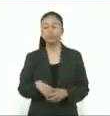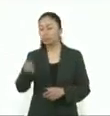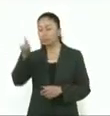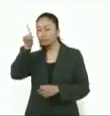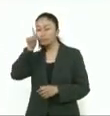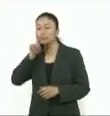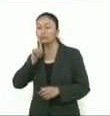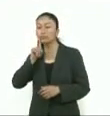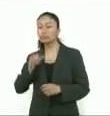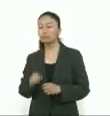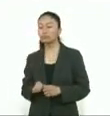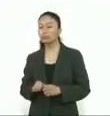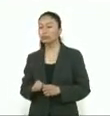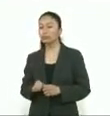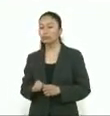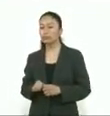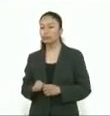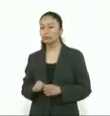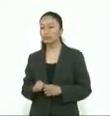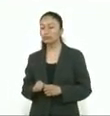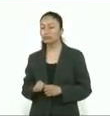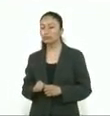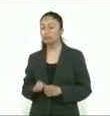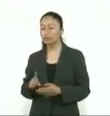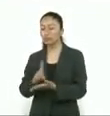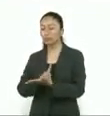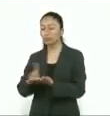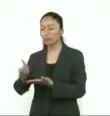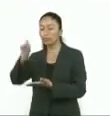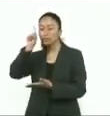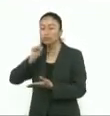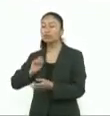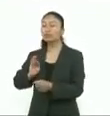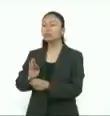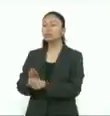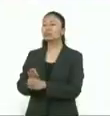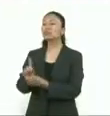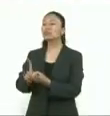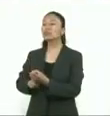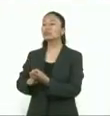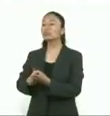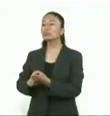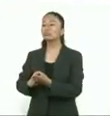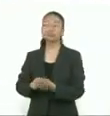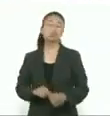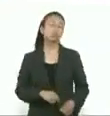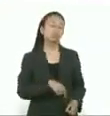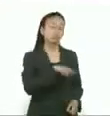Mujeres que defendemos los derechos de las mujeres.